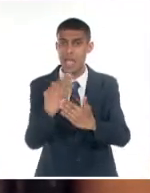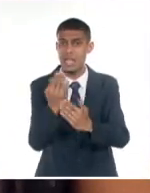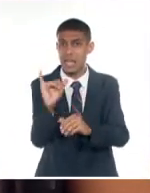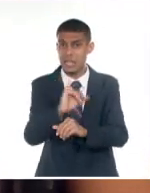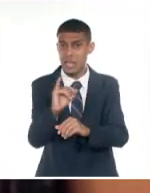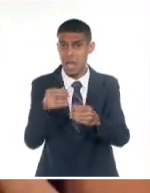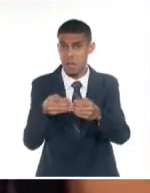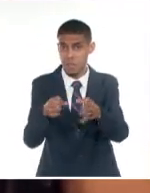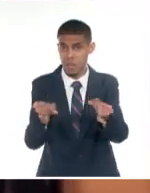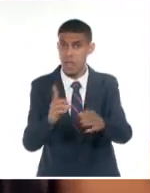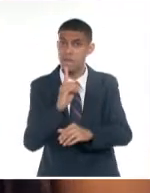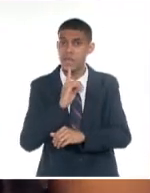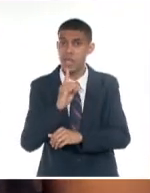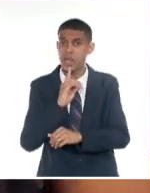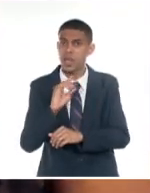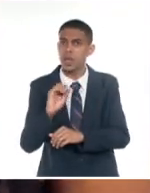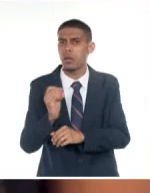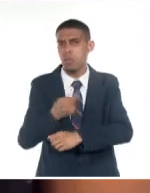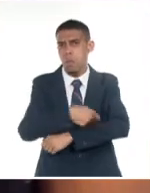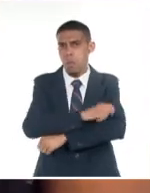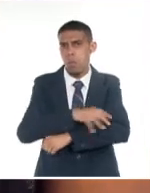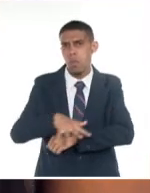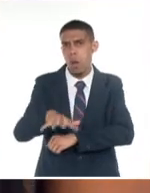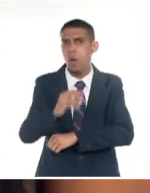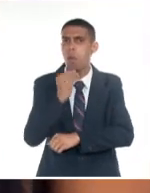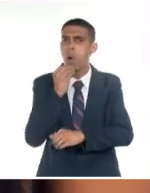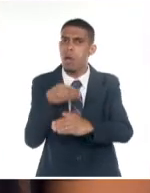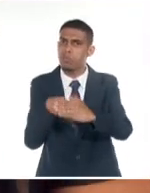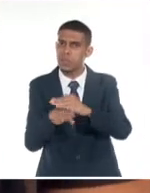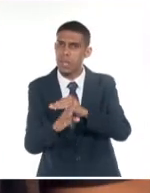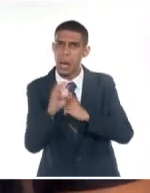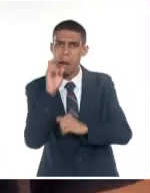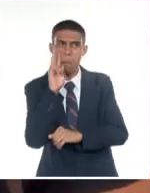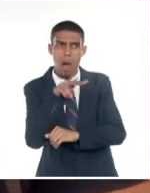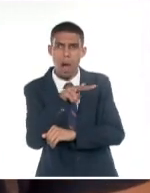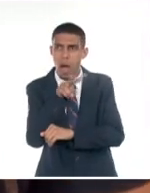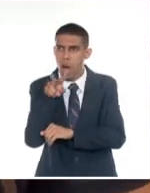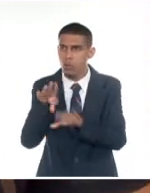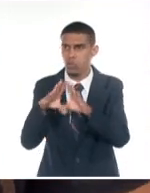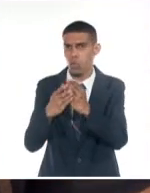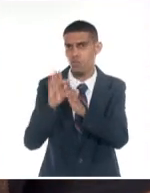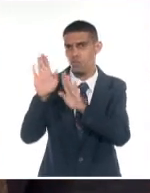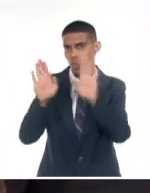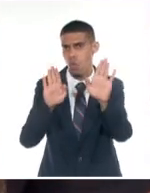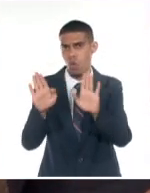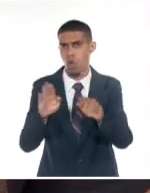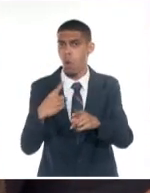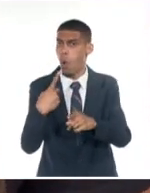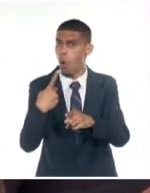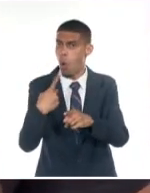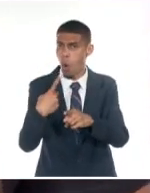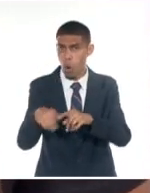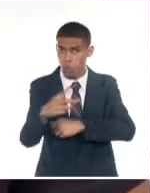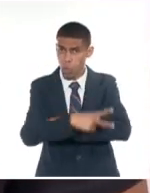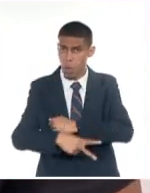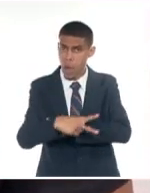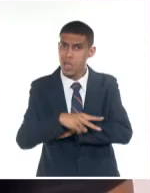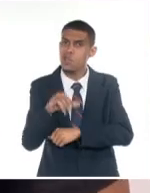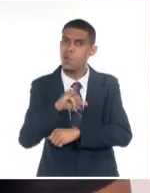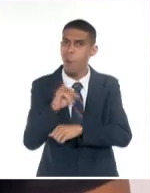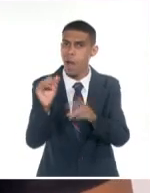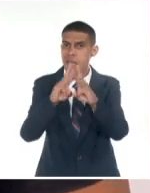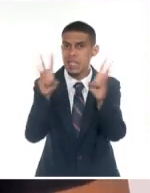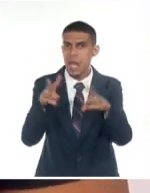pueda, no solo las personas de forma presencial puedan ver el salón, sino que también en todas partes del mundo puedan acceder a una plataforma digital